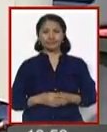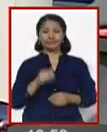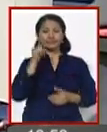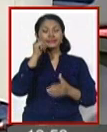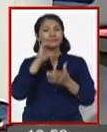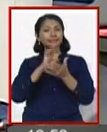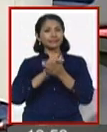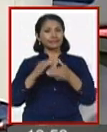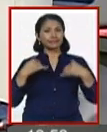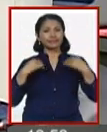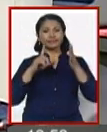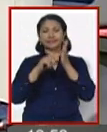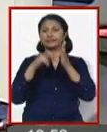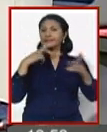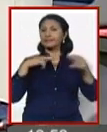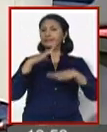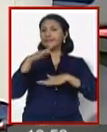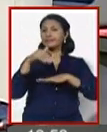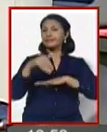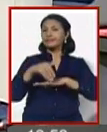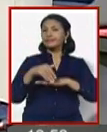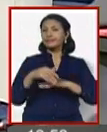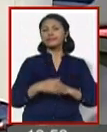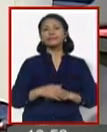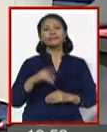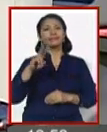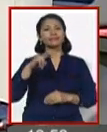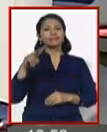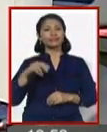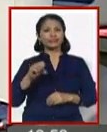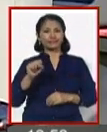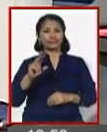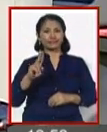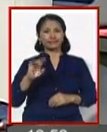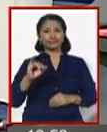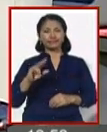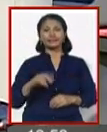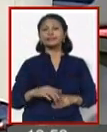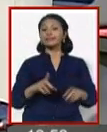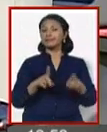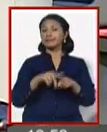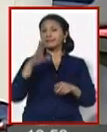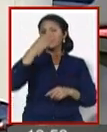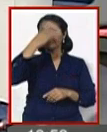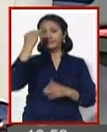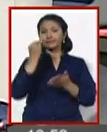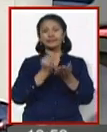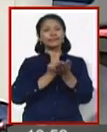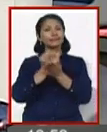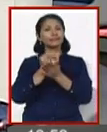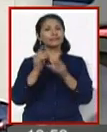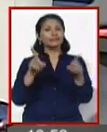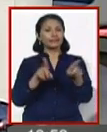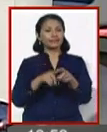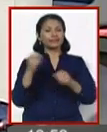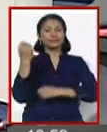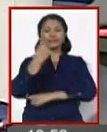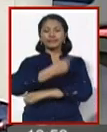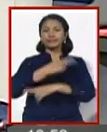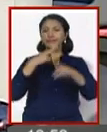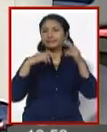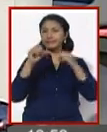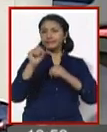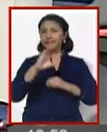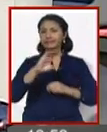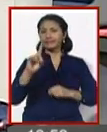es Esposa Joven. Luego viene Noticiero Central y a las 22 horas Suleiman el Sultán. Así es, no se olviden de las redes sociales, por supuesto, Al Día